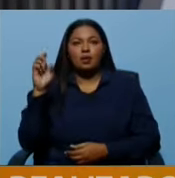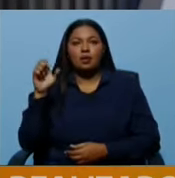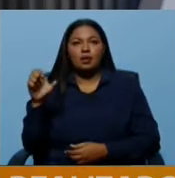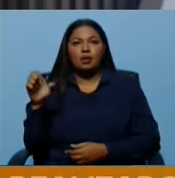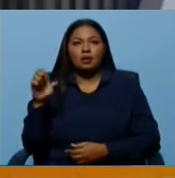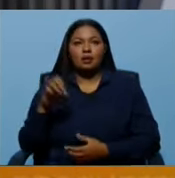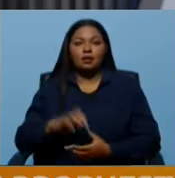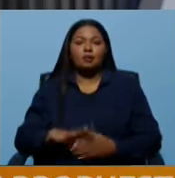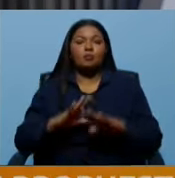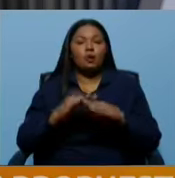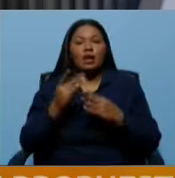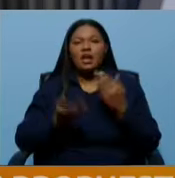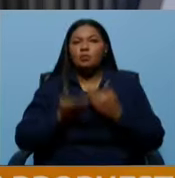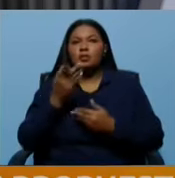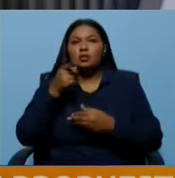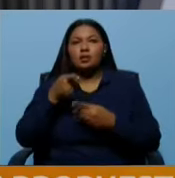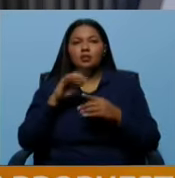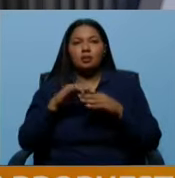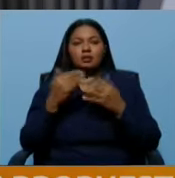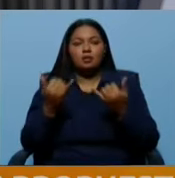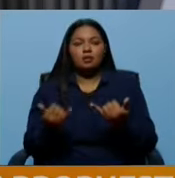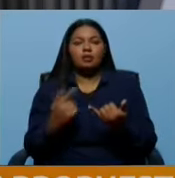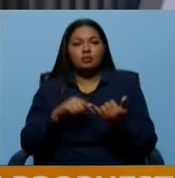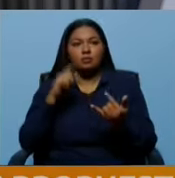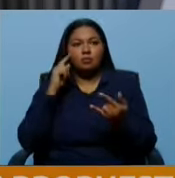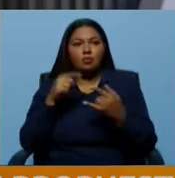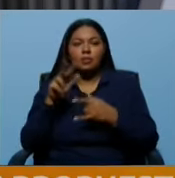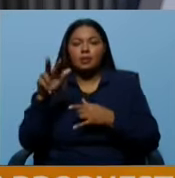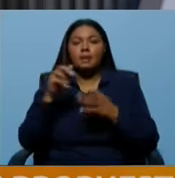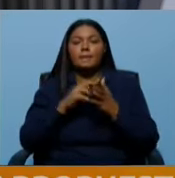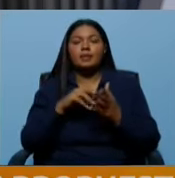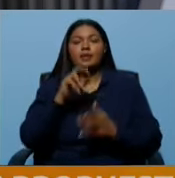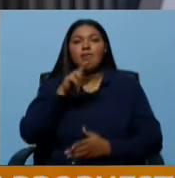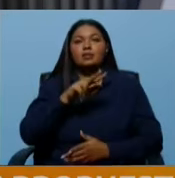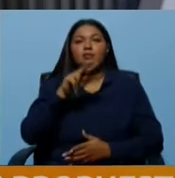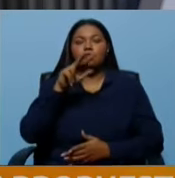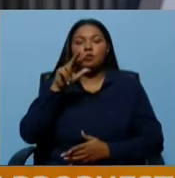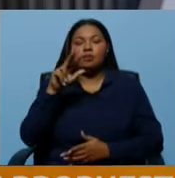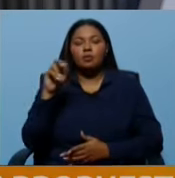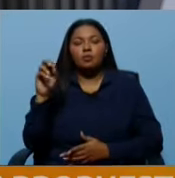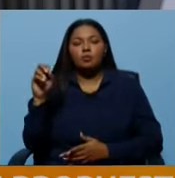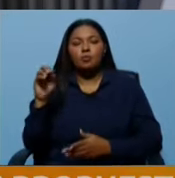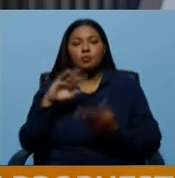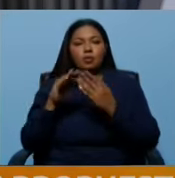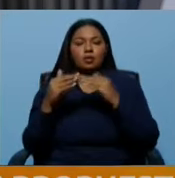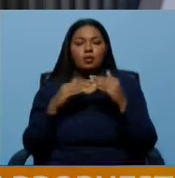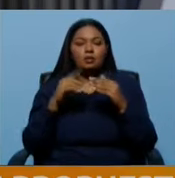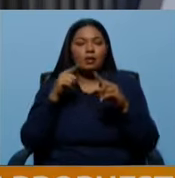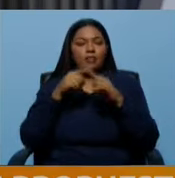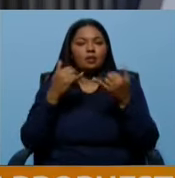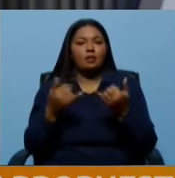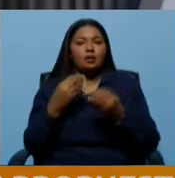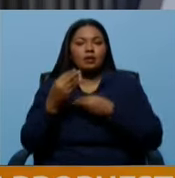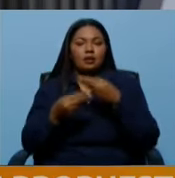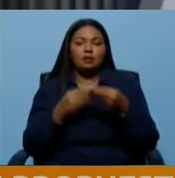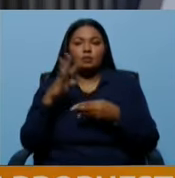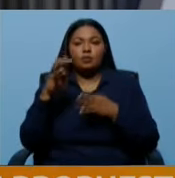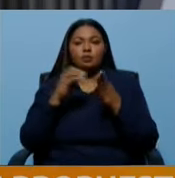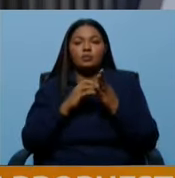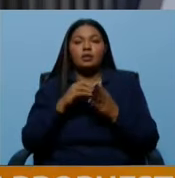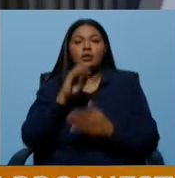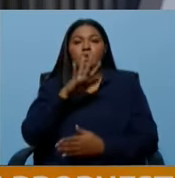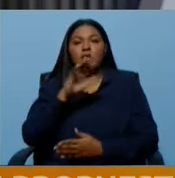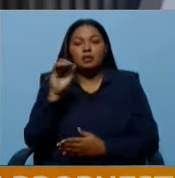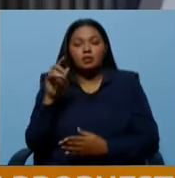.mpp.gob.be. ¿Por qué es tan importante? Hasta este momento llevamos 3.300 comunas con su carga efectuada, pero somos 4.500